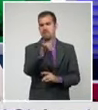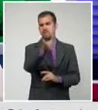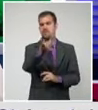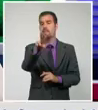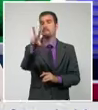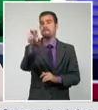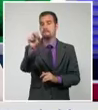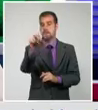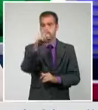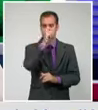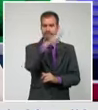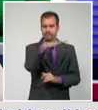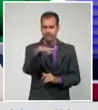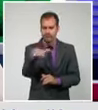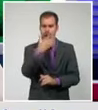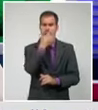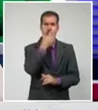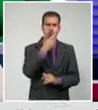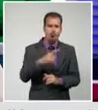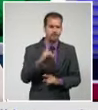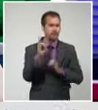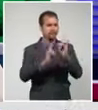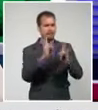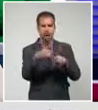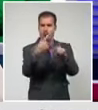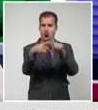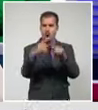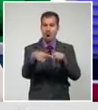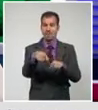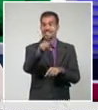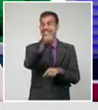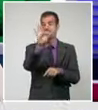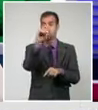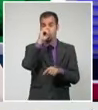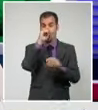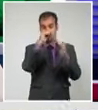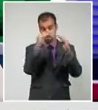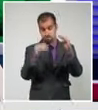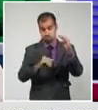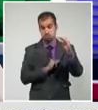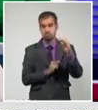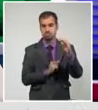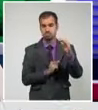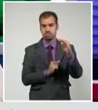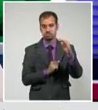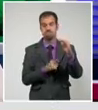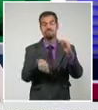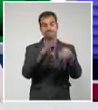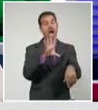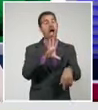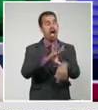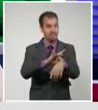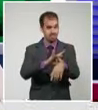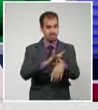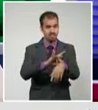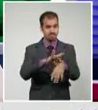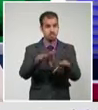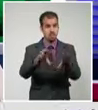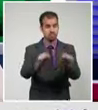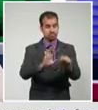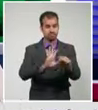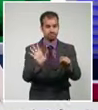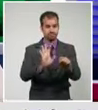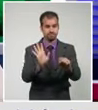niños, jóvenes, adolescentes de 18 años y menos que han sido diagnosticados con la